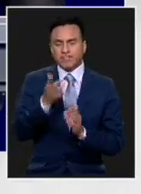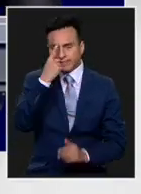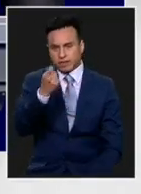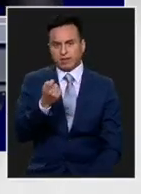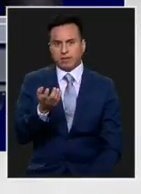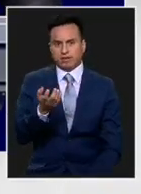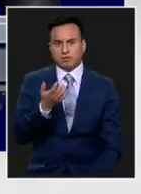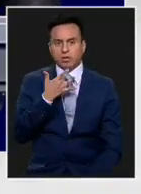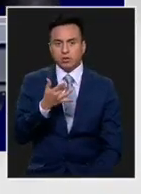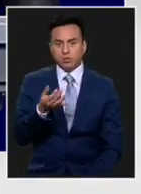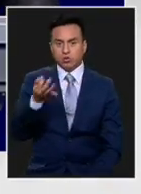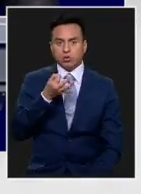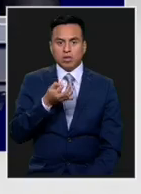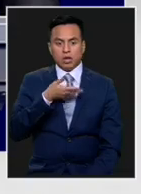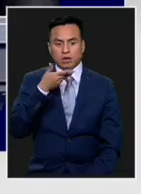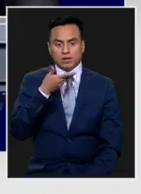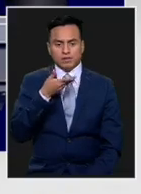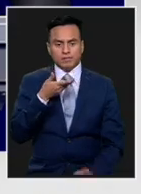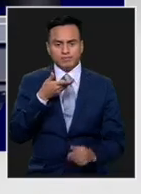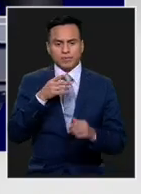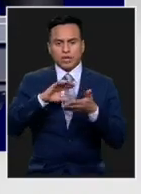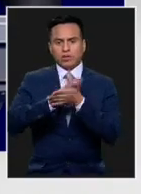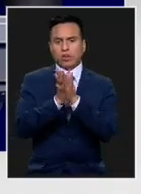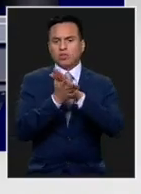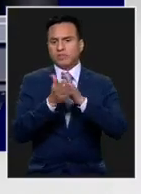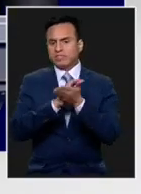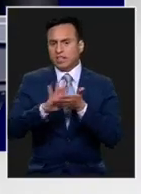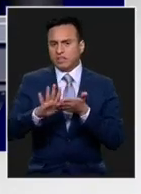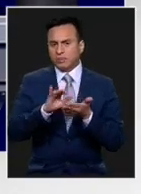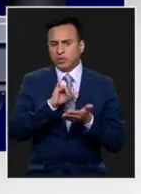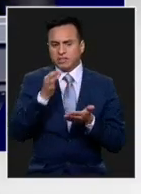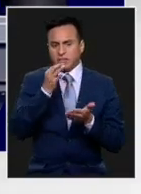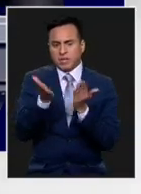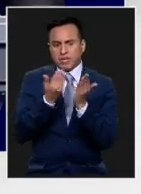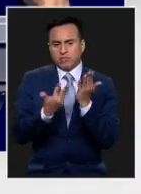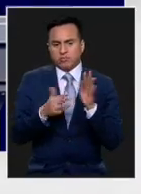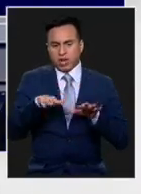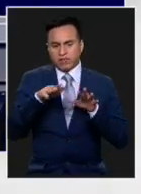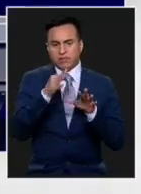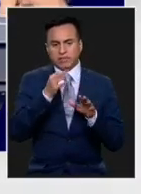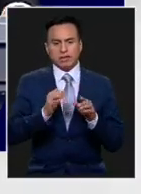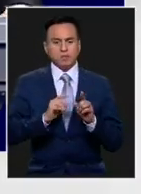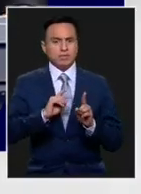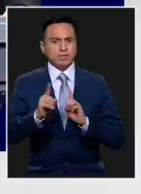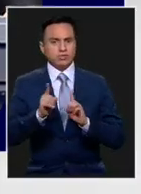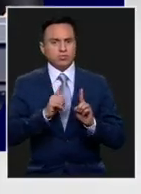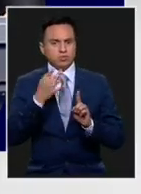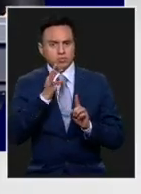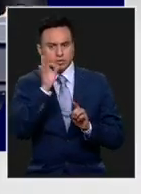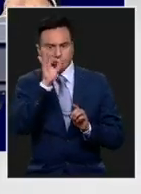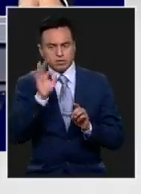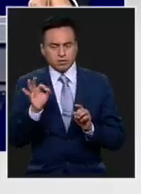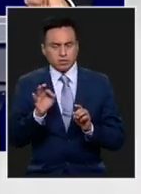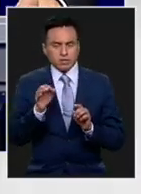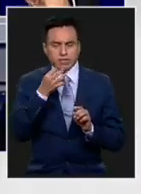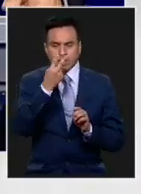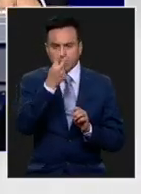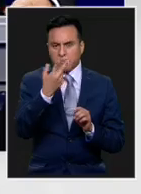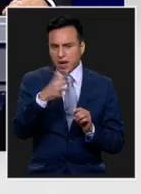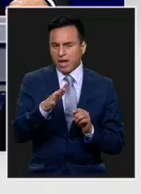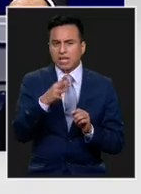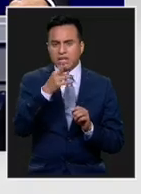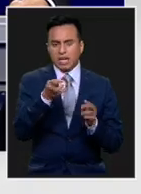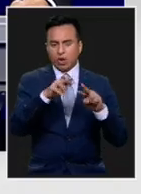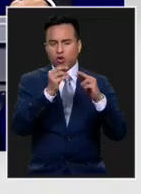seriedad, porque cuando uno se pone a prometer gratuidad universal y después dice la página 19... La experiencia en la administración, Manuel José, por favor. Se nota que te fue mal en